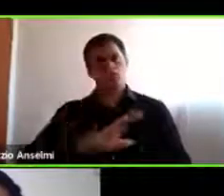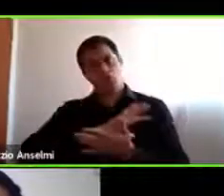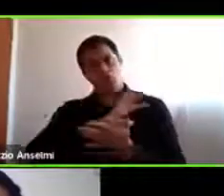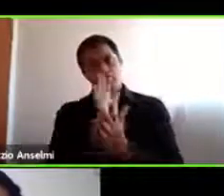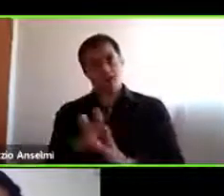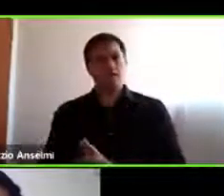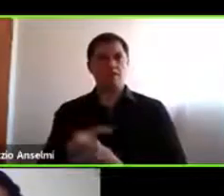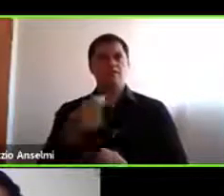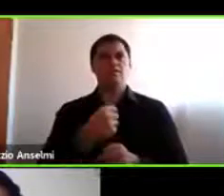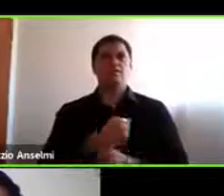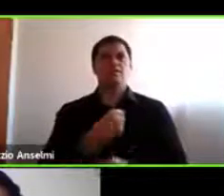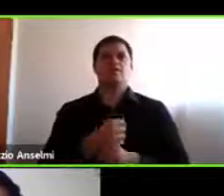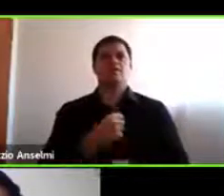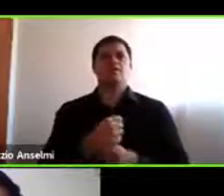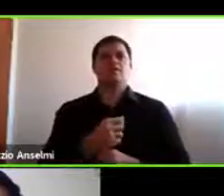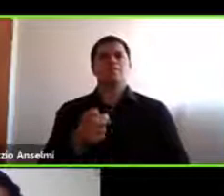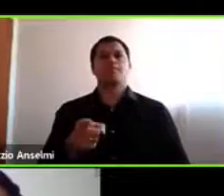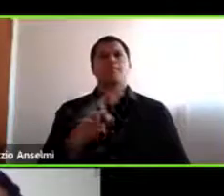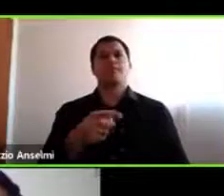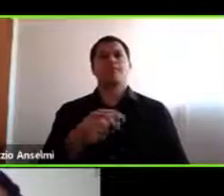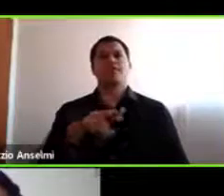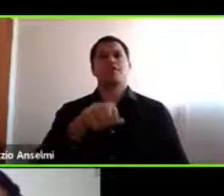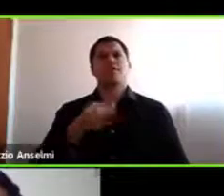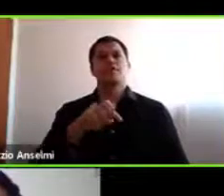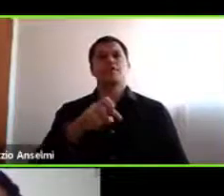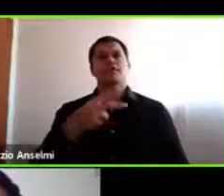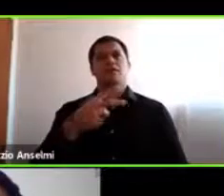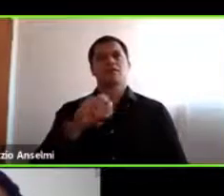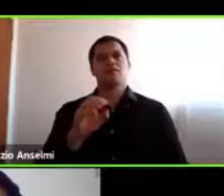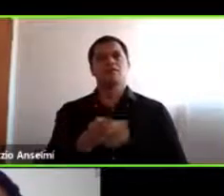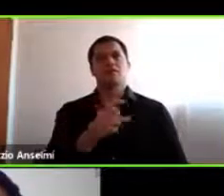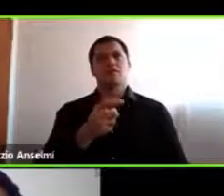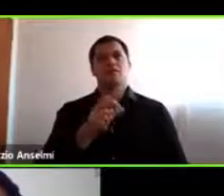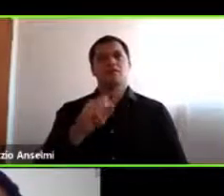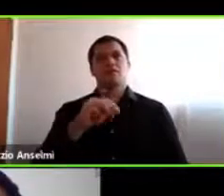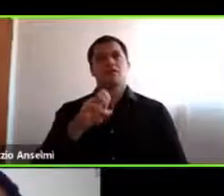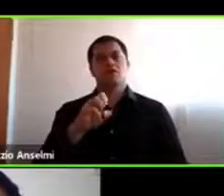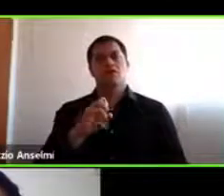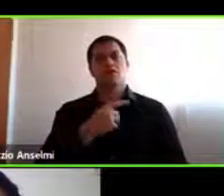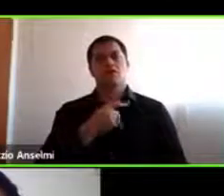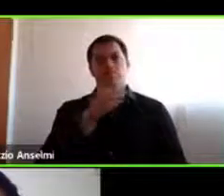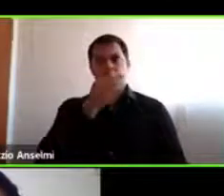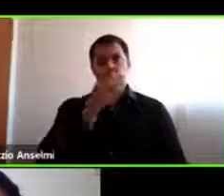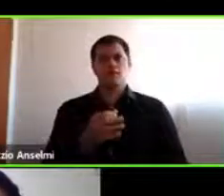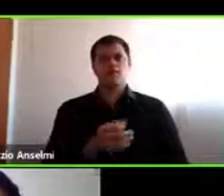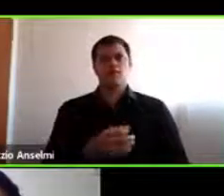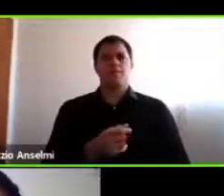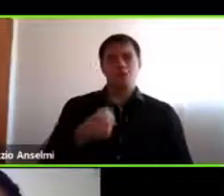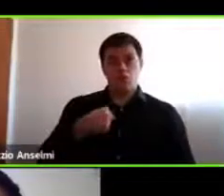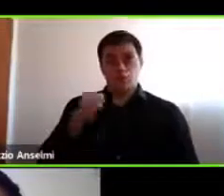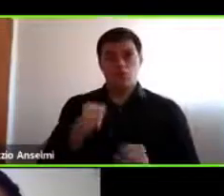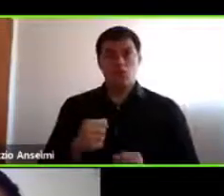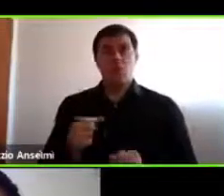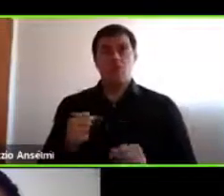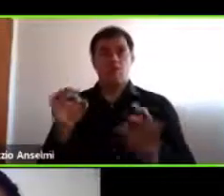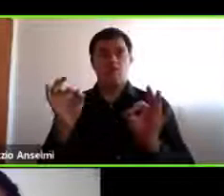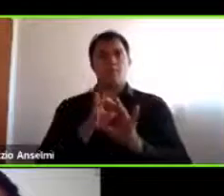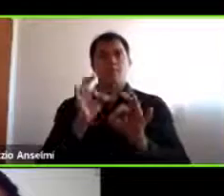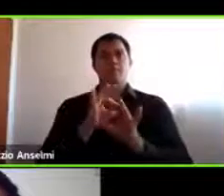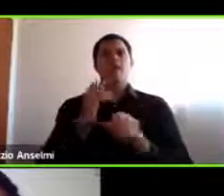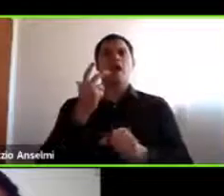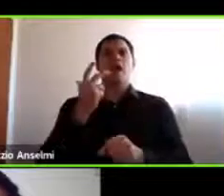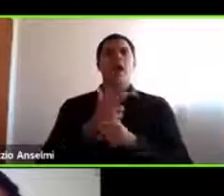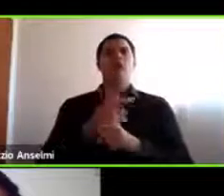trabajando en grafo game Sí con respecto a eso les puedo comentar que hay otras versiones de otros